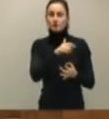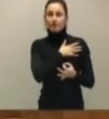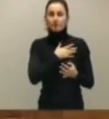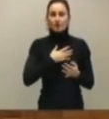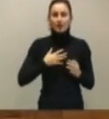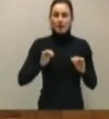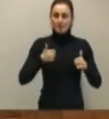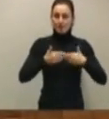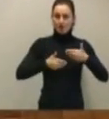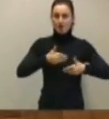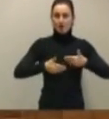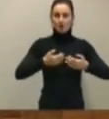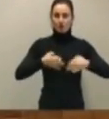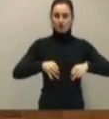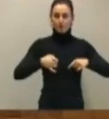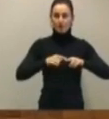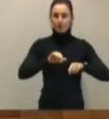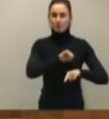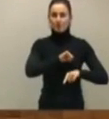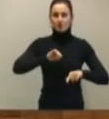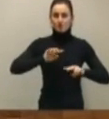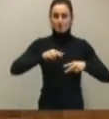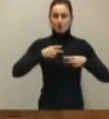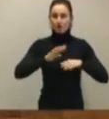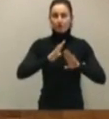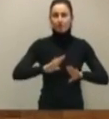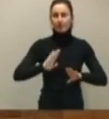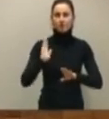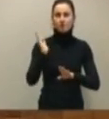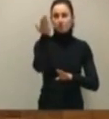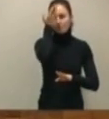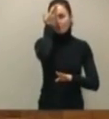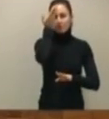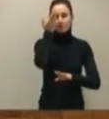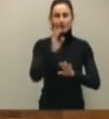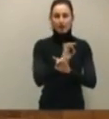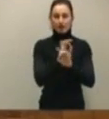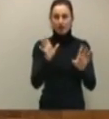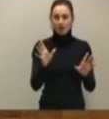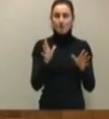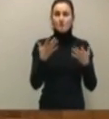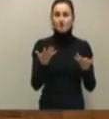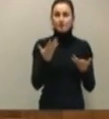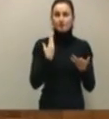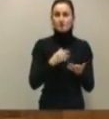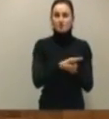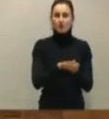construirla por sí mismo, acaba golpeándole forzosamente. Miren, se ha aludido